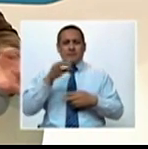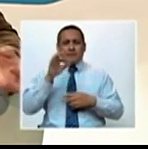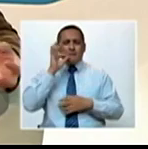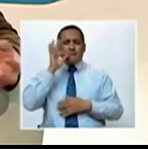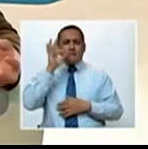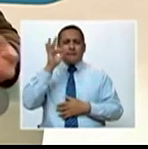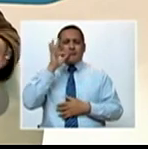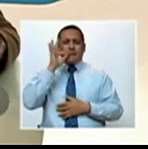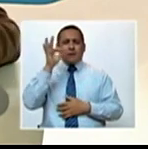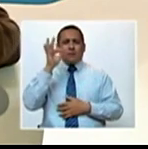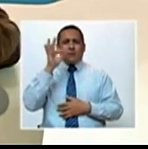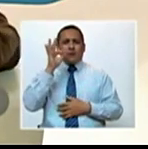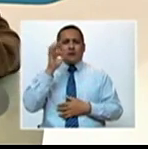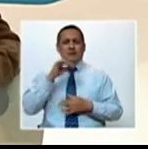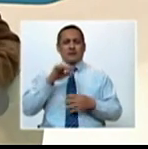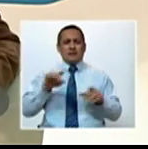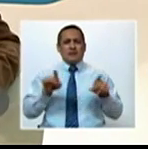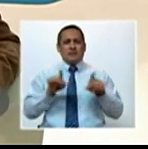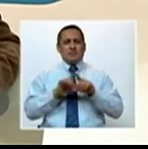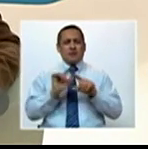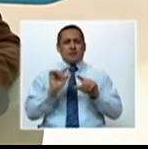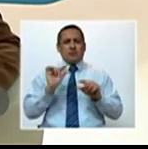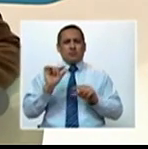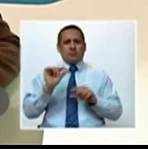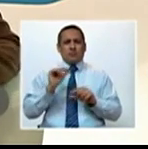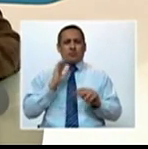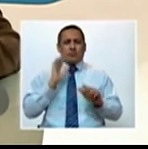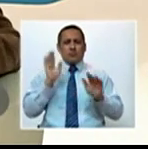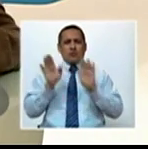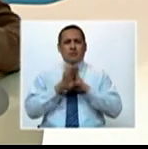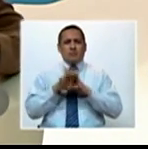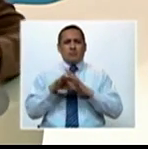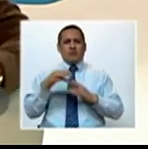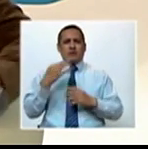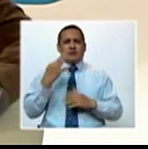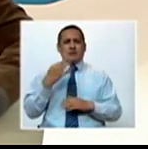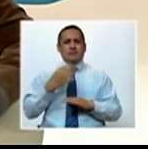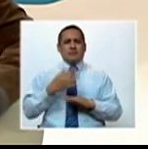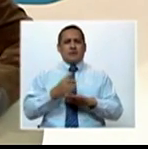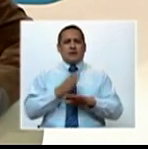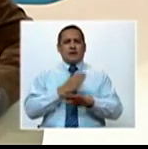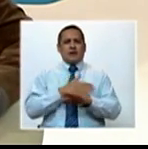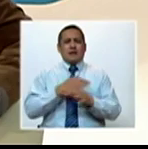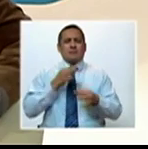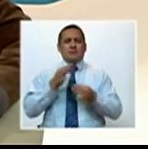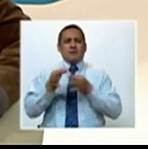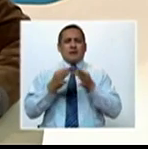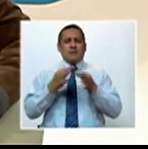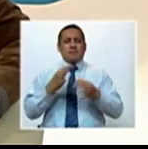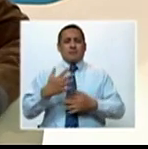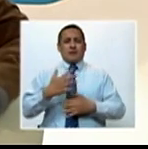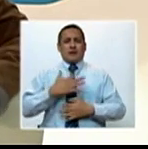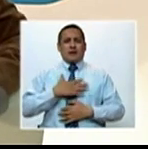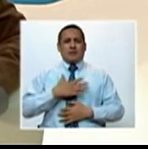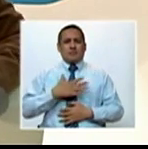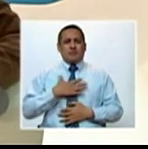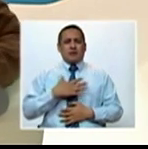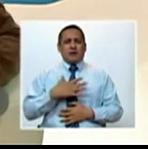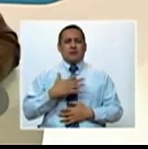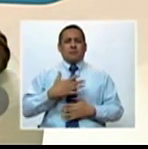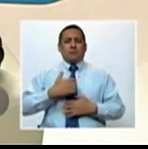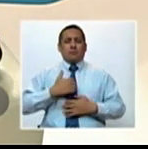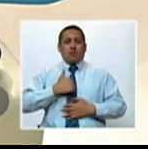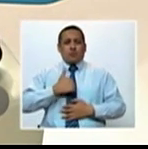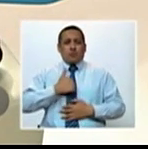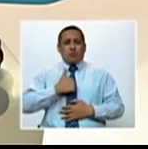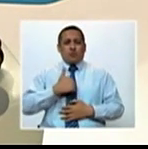de siempre, ¿no? Que dicen es para mi consumo, y al final pues siempre queda la duda que a